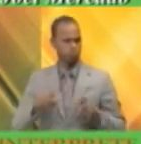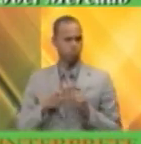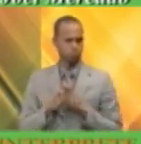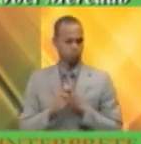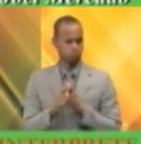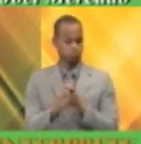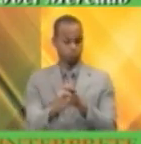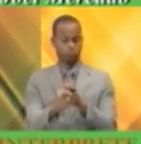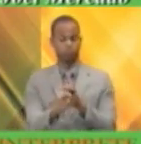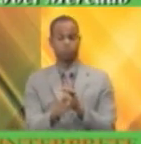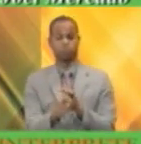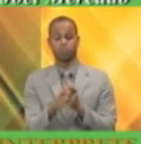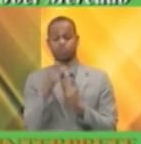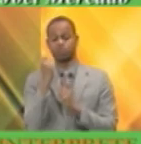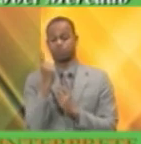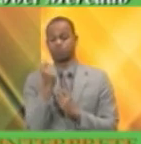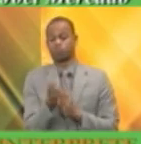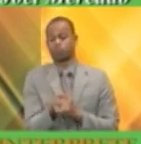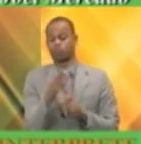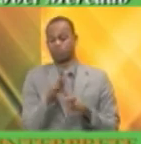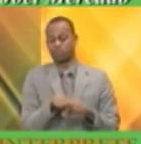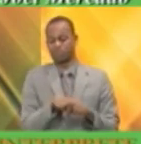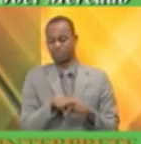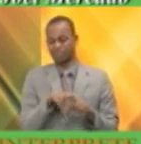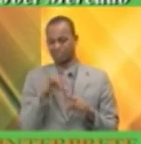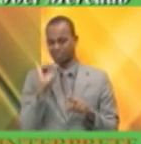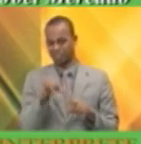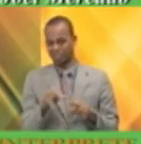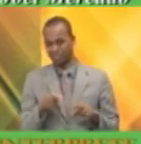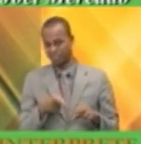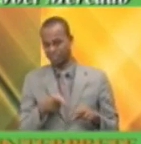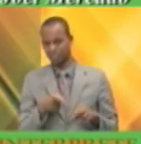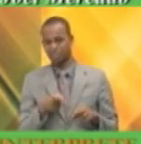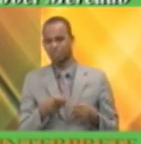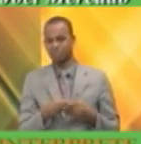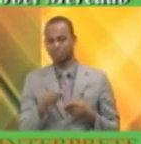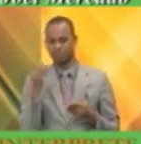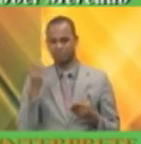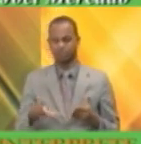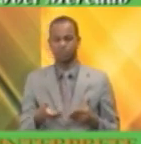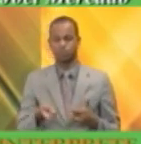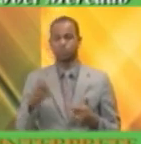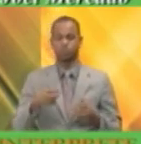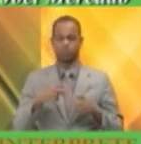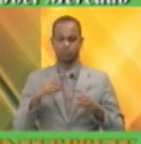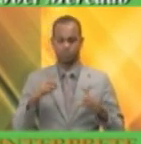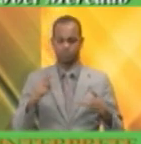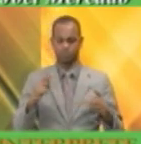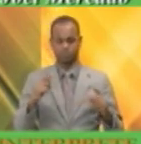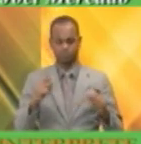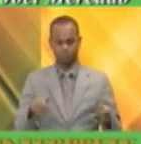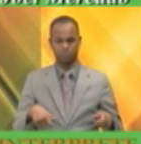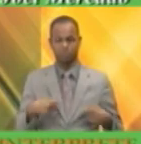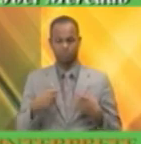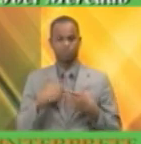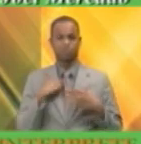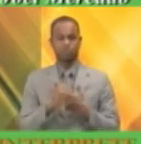costo solamente de una silla de ruedas, con una silla con aro que le